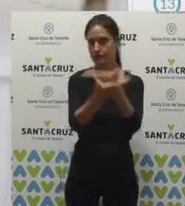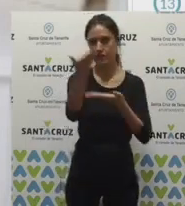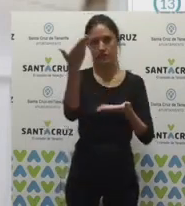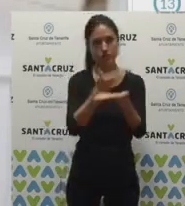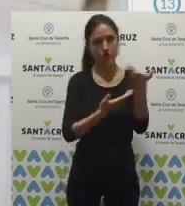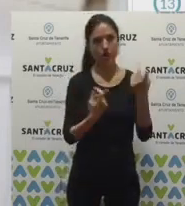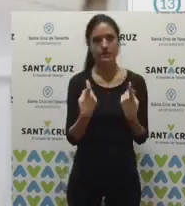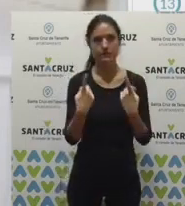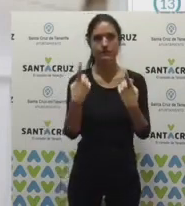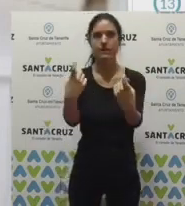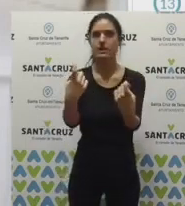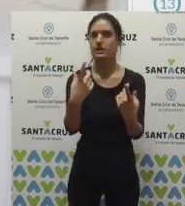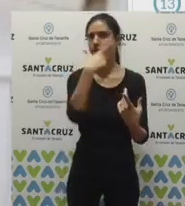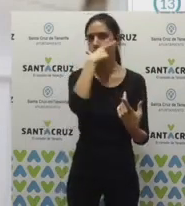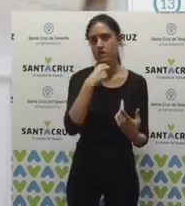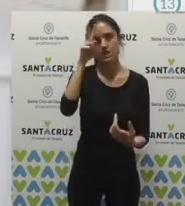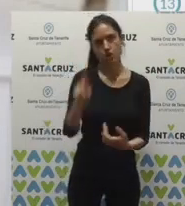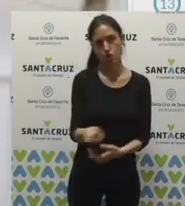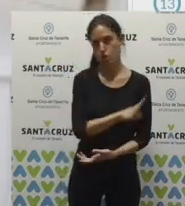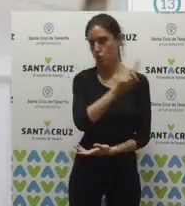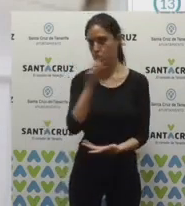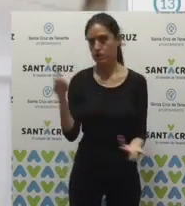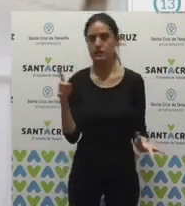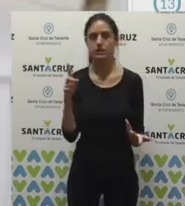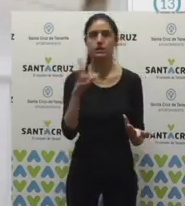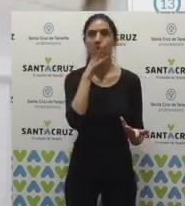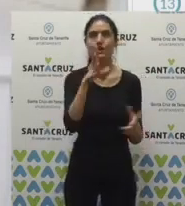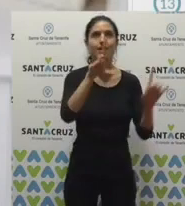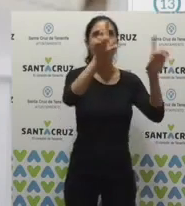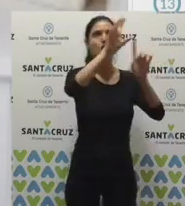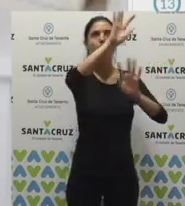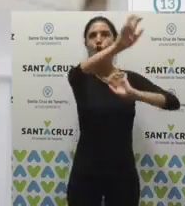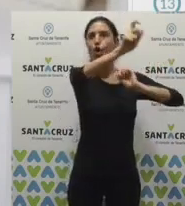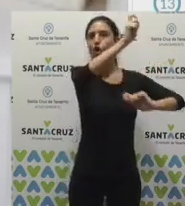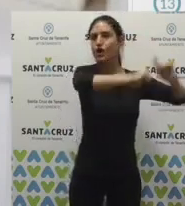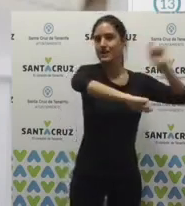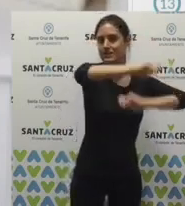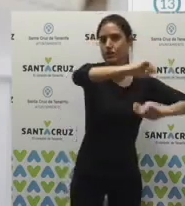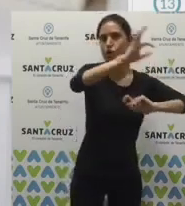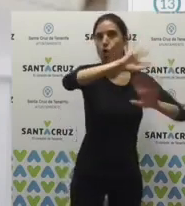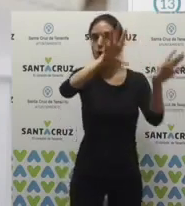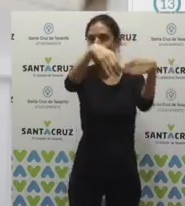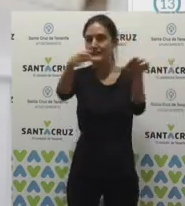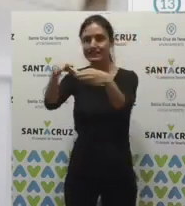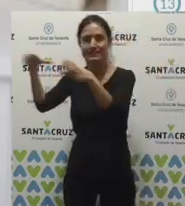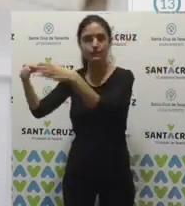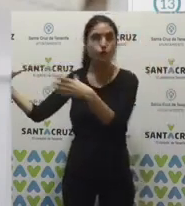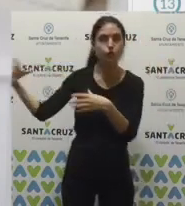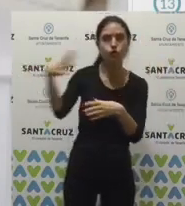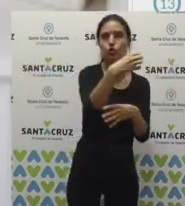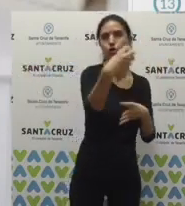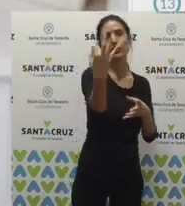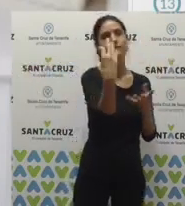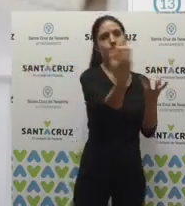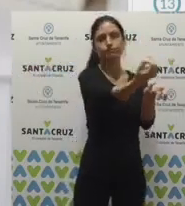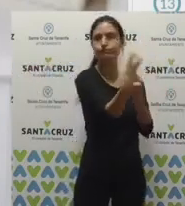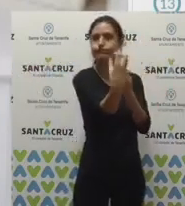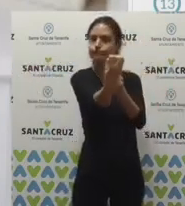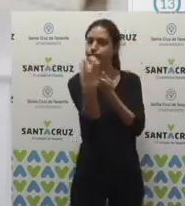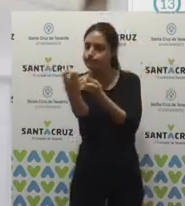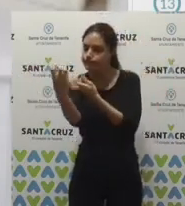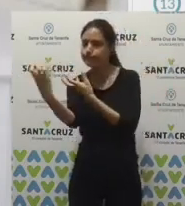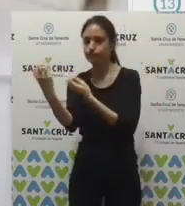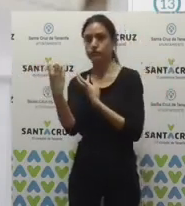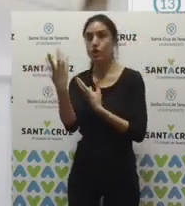y colectivos que puedan aportar ideas competencias o conocimientos o por lo menos esa es la forma en la que entendemos